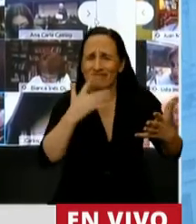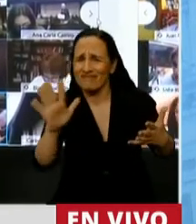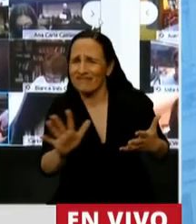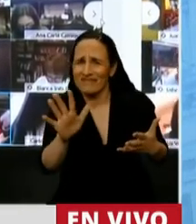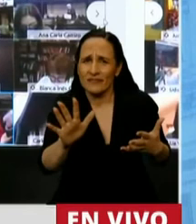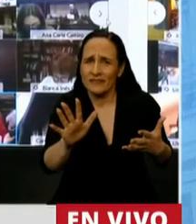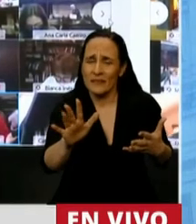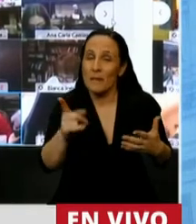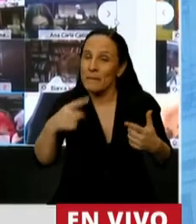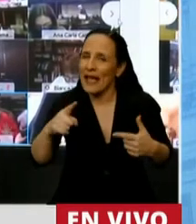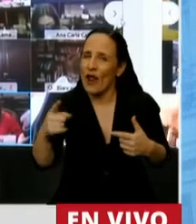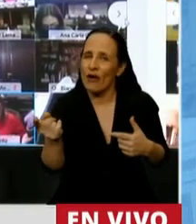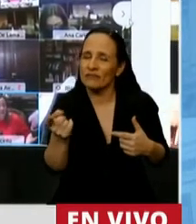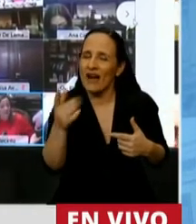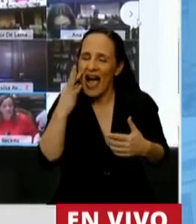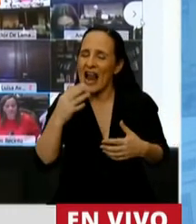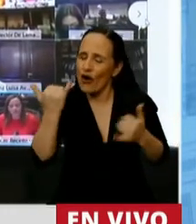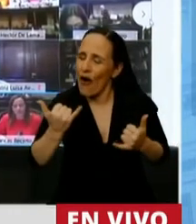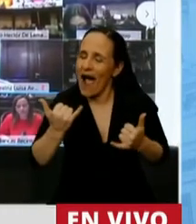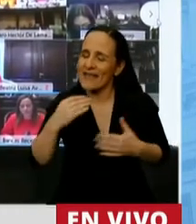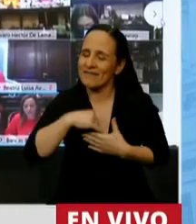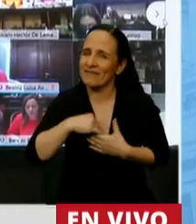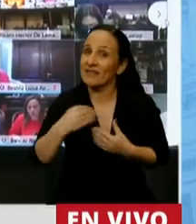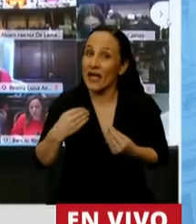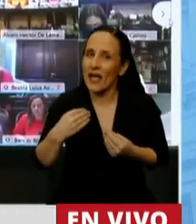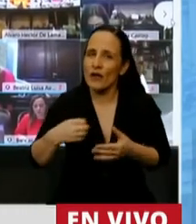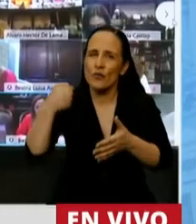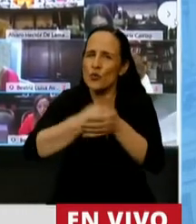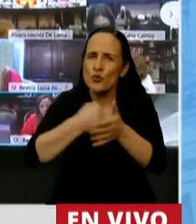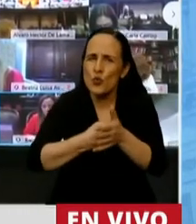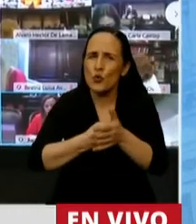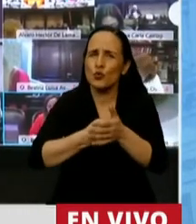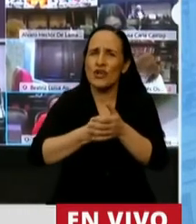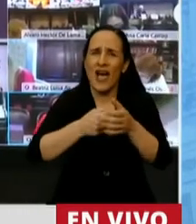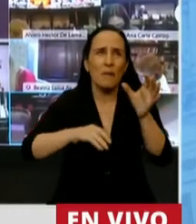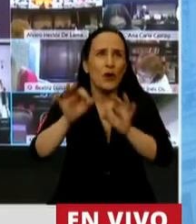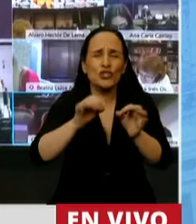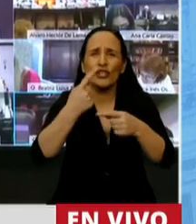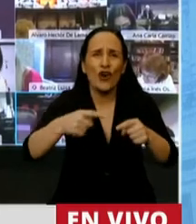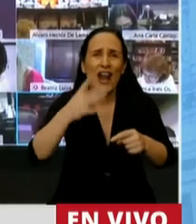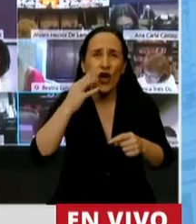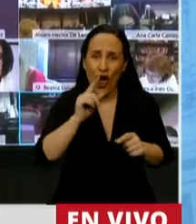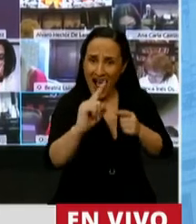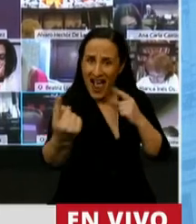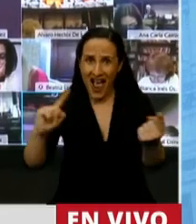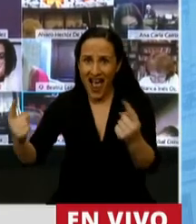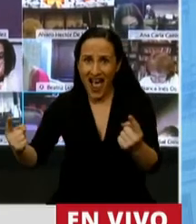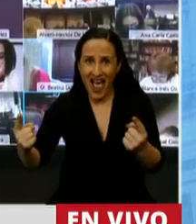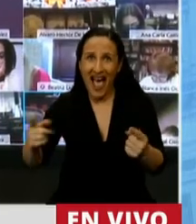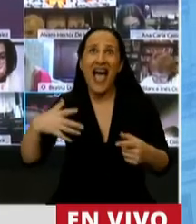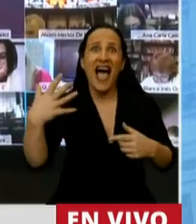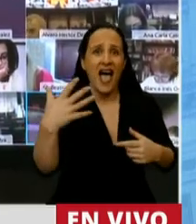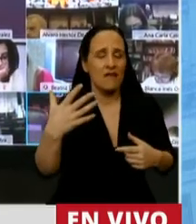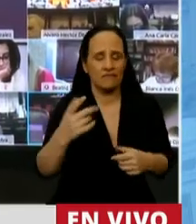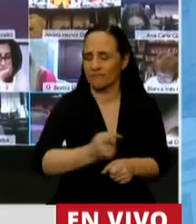no existe lucha ni proyecto individual que triunfe. Las luchas y